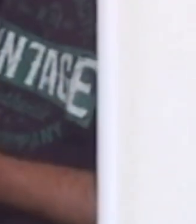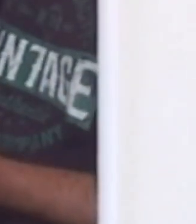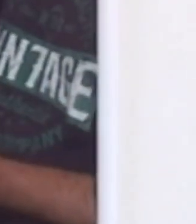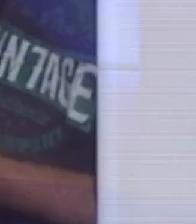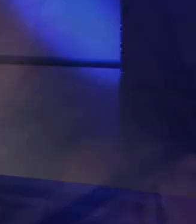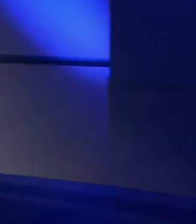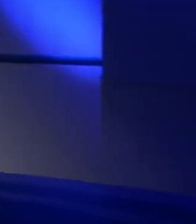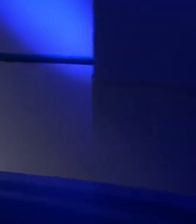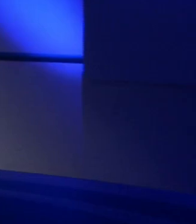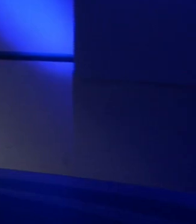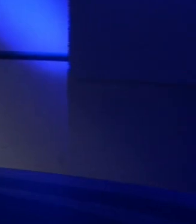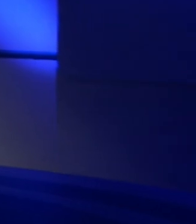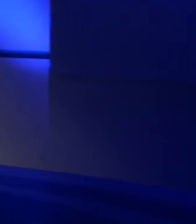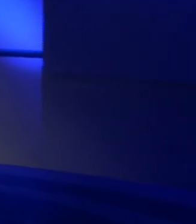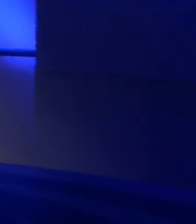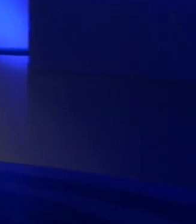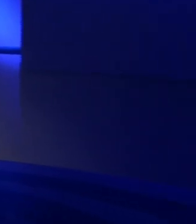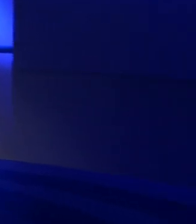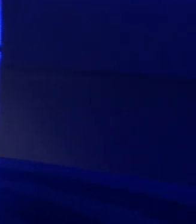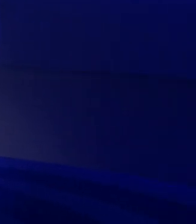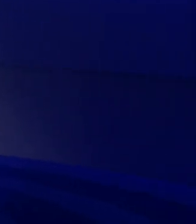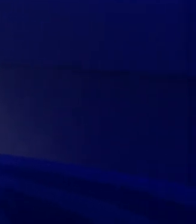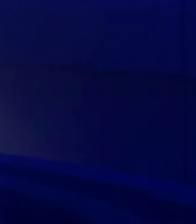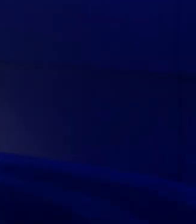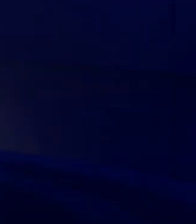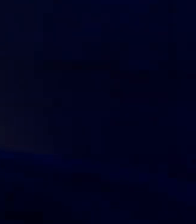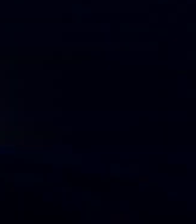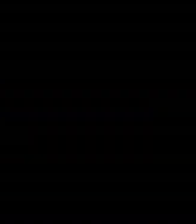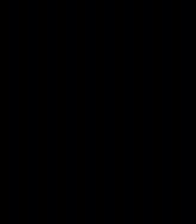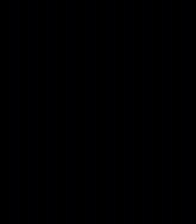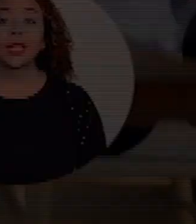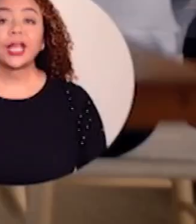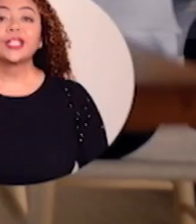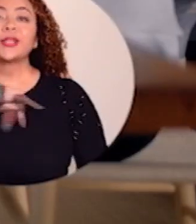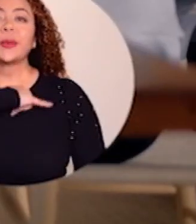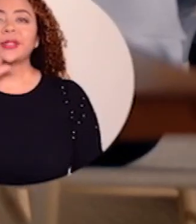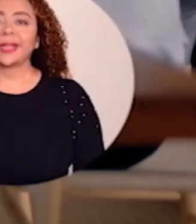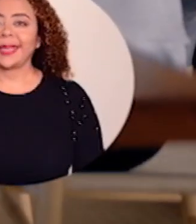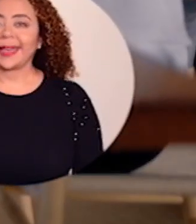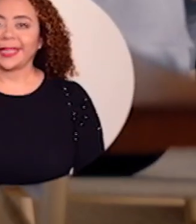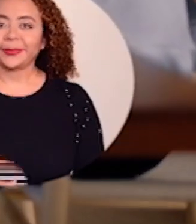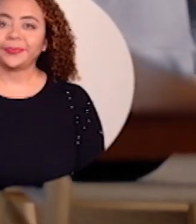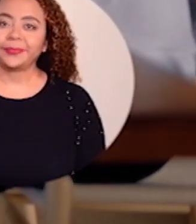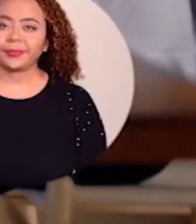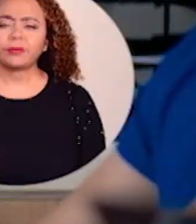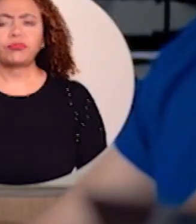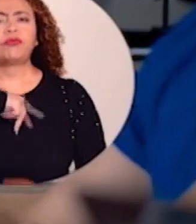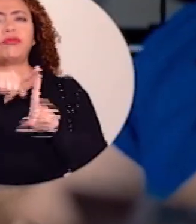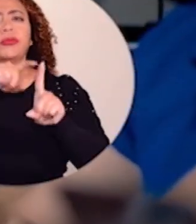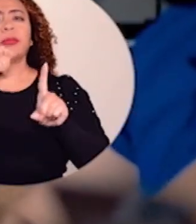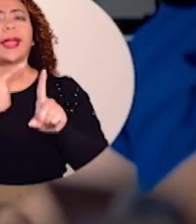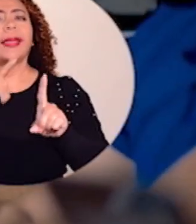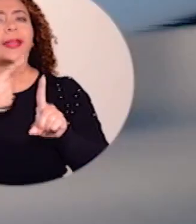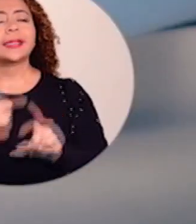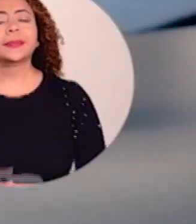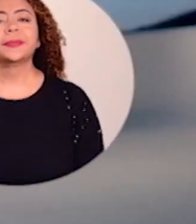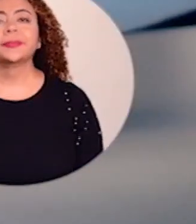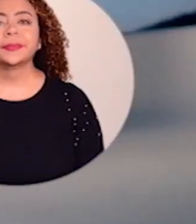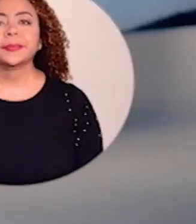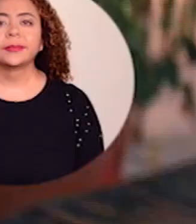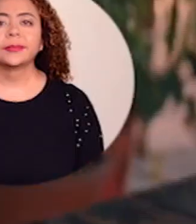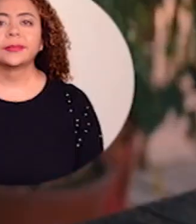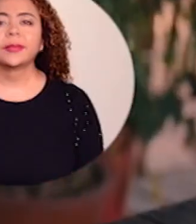buscado es quitar los cuellos de botella de esta ruta y agilizar el tránsito de quienes van desde San Ramón, de